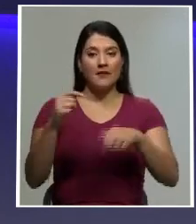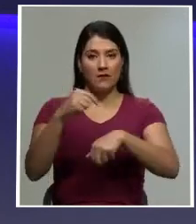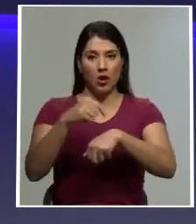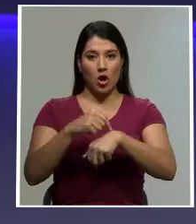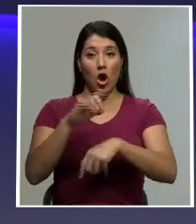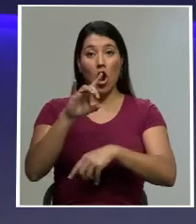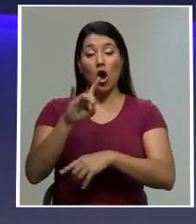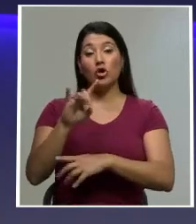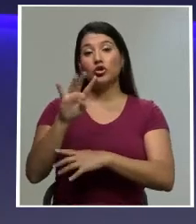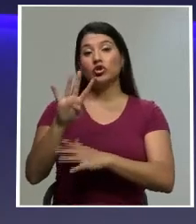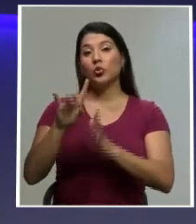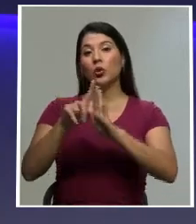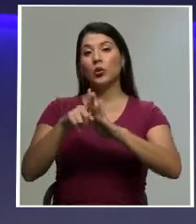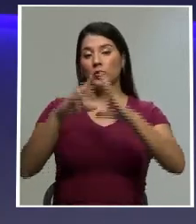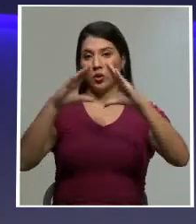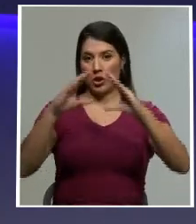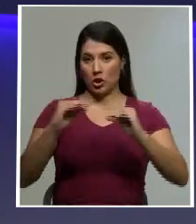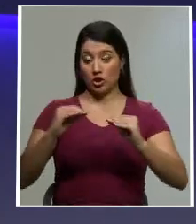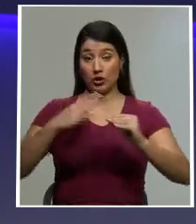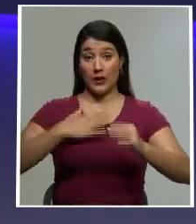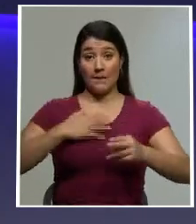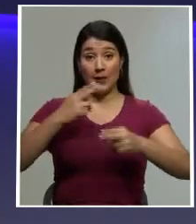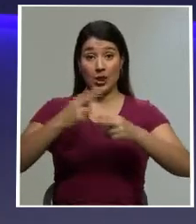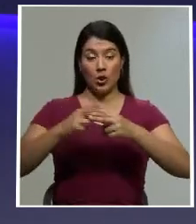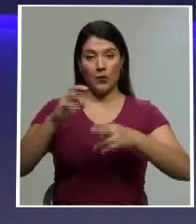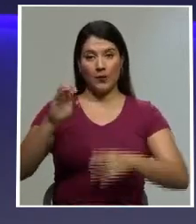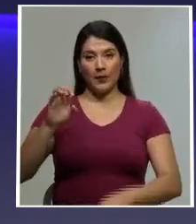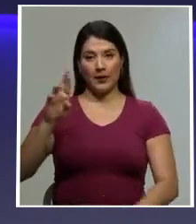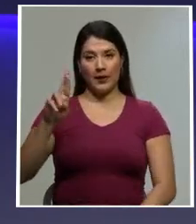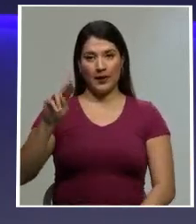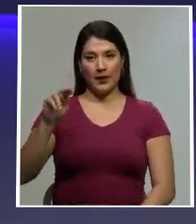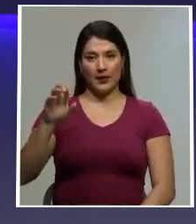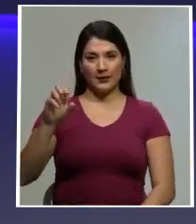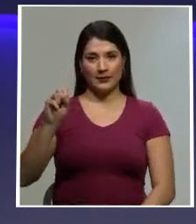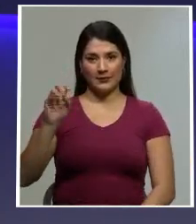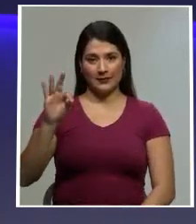con 4 minutos. Soy Ernesto Rivera.